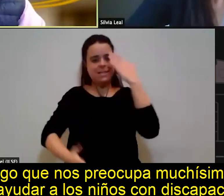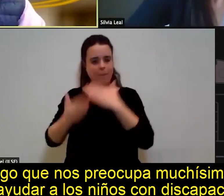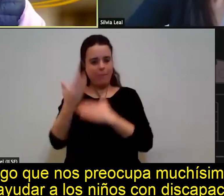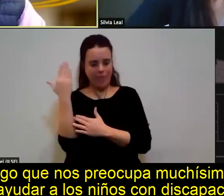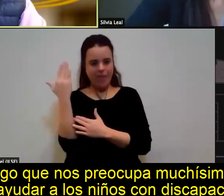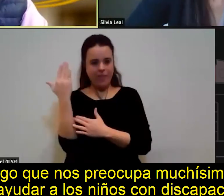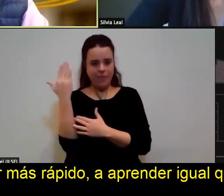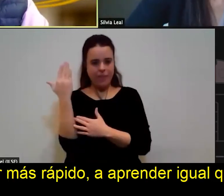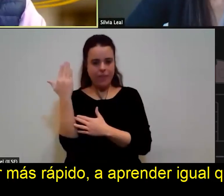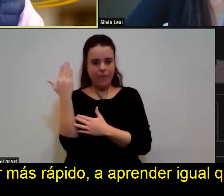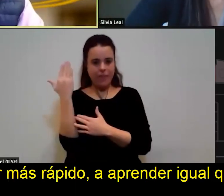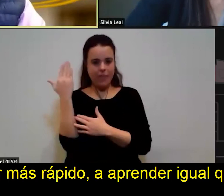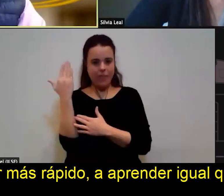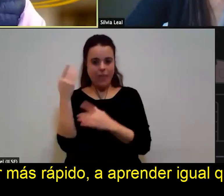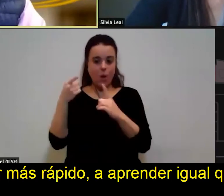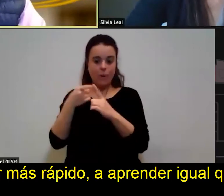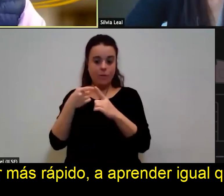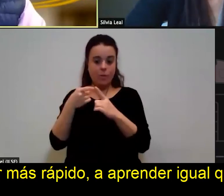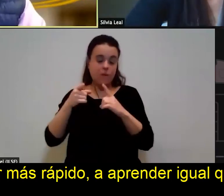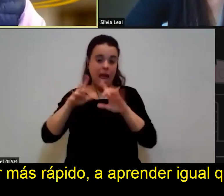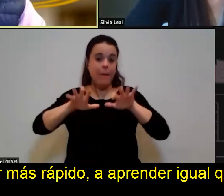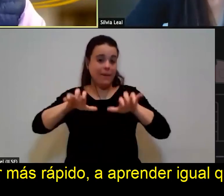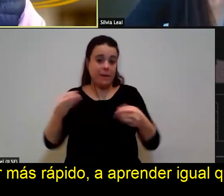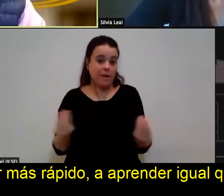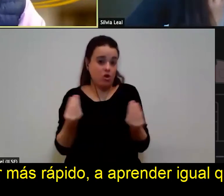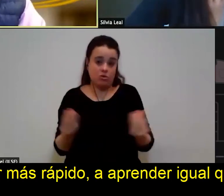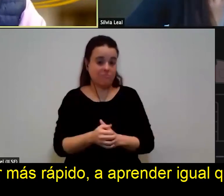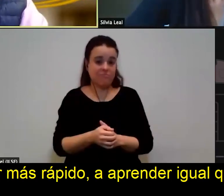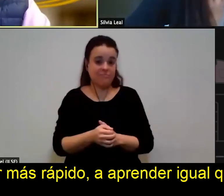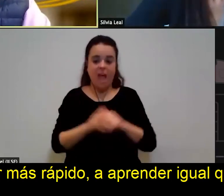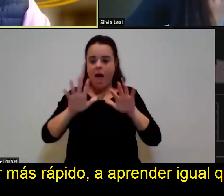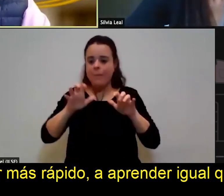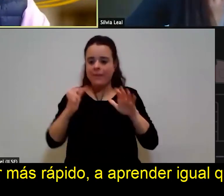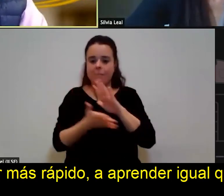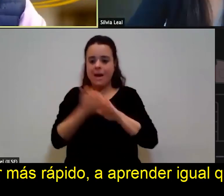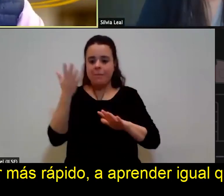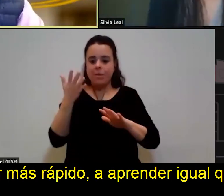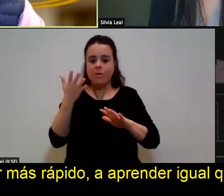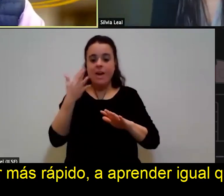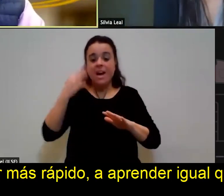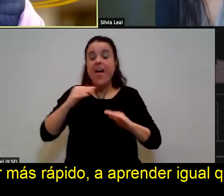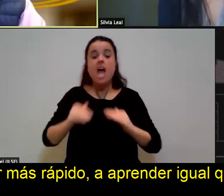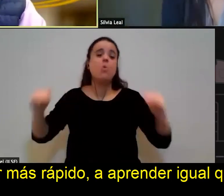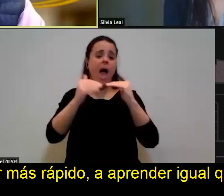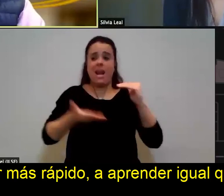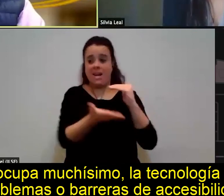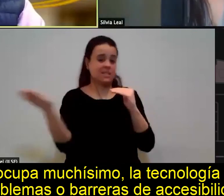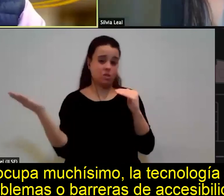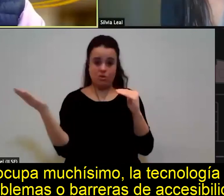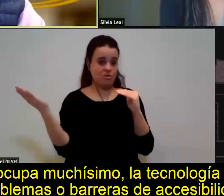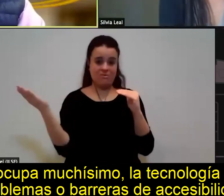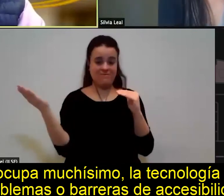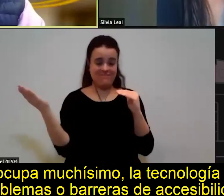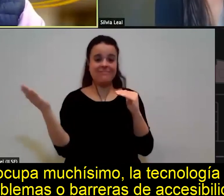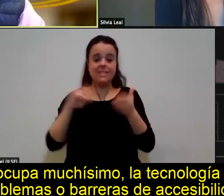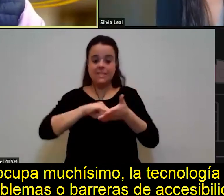a aprender mejor, a aprender más rápido, a aprender igual que los demás, ¿no? O sea, que la tecnología, que eso es algo que